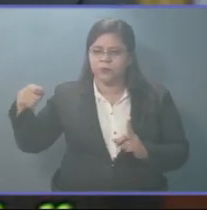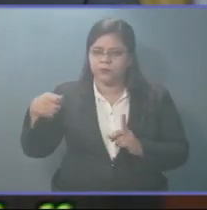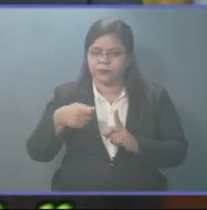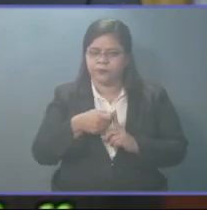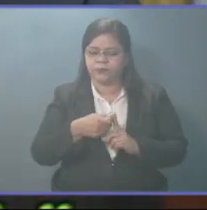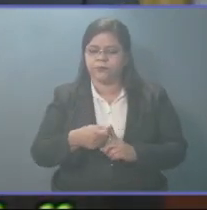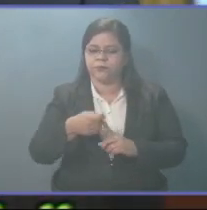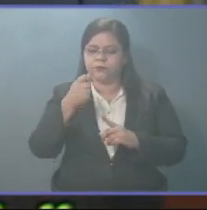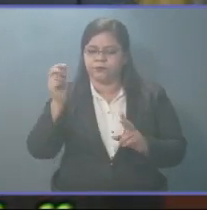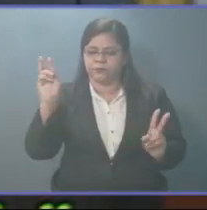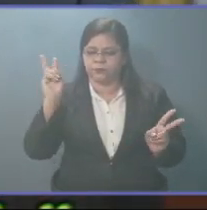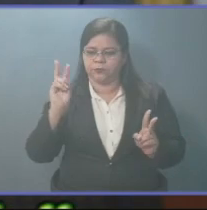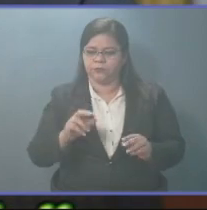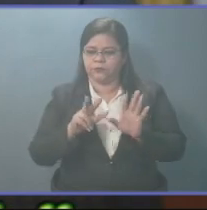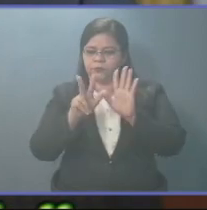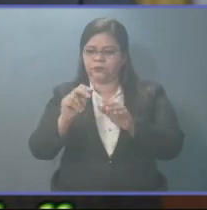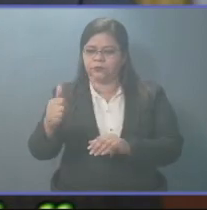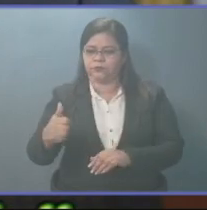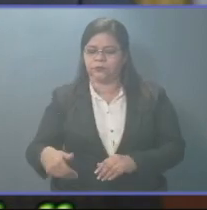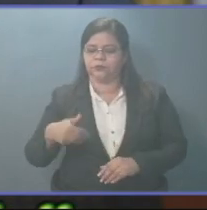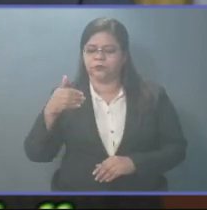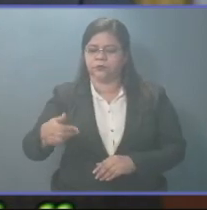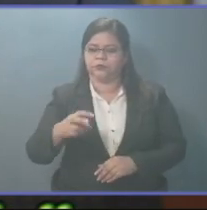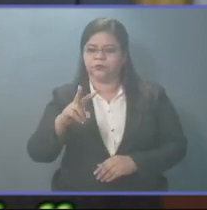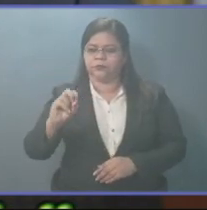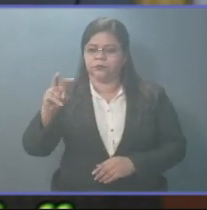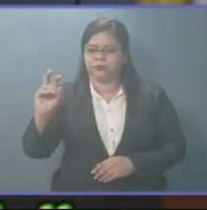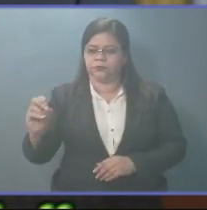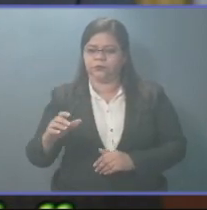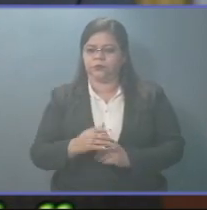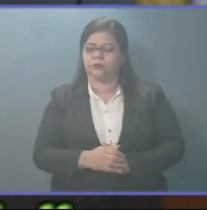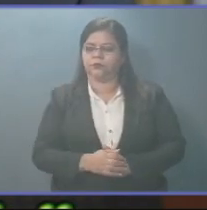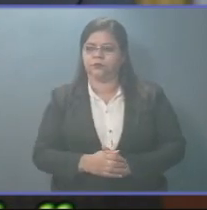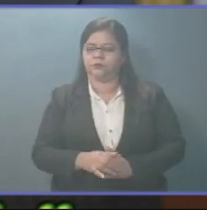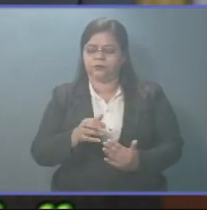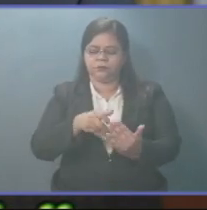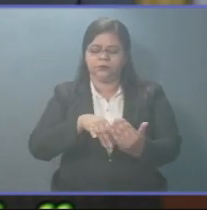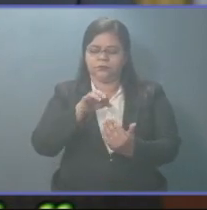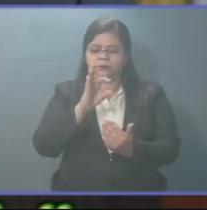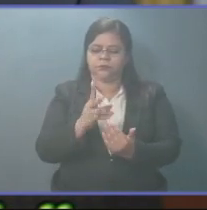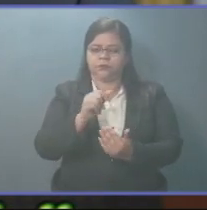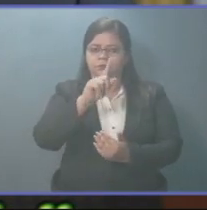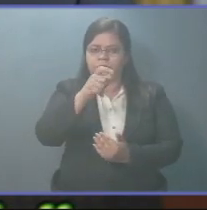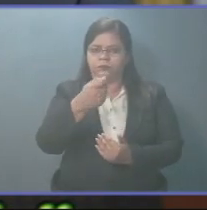Legislativo, San Salvador, 18 de agosto de 2020. Expediente número